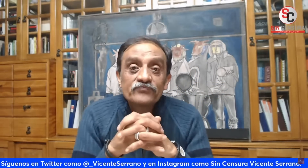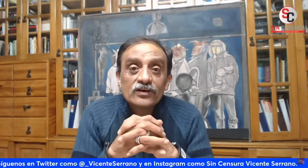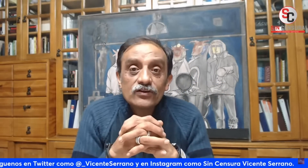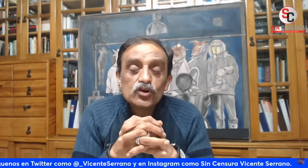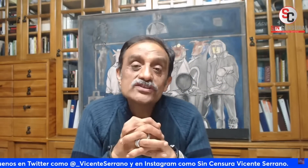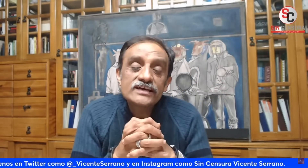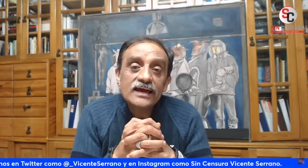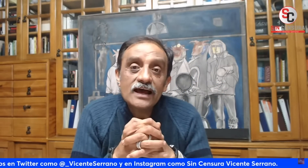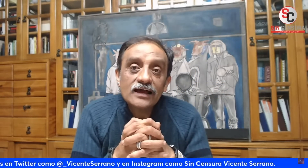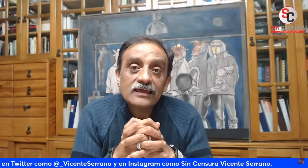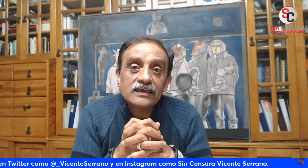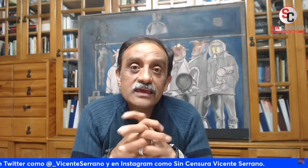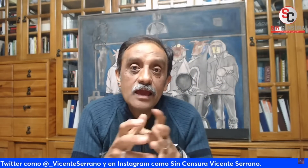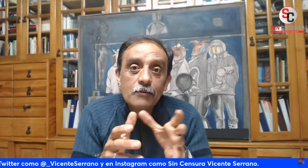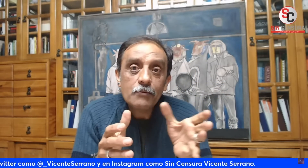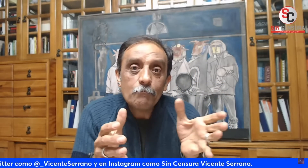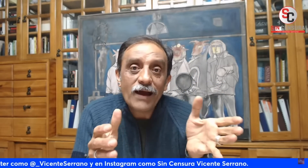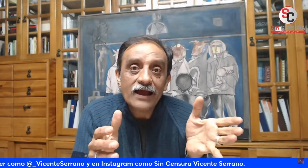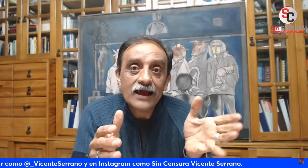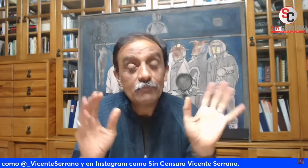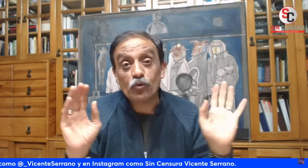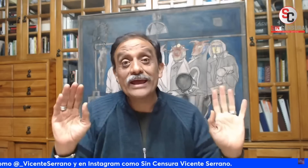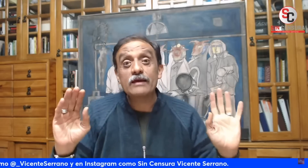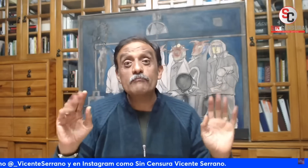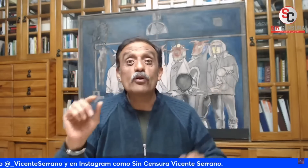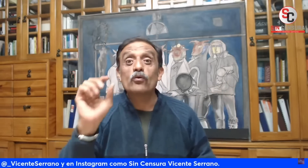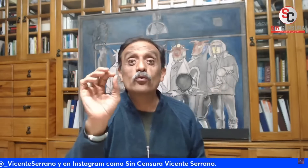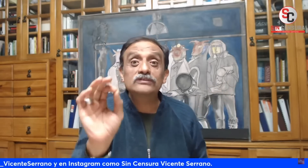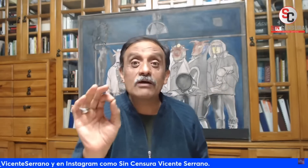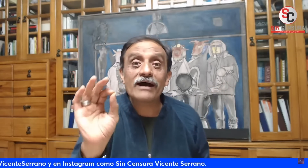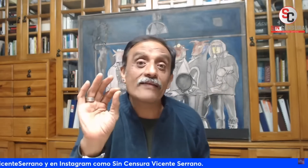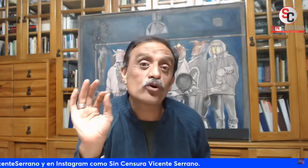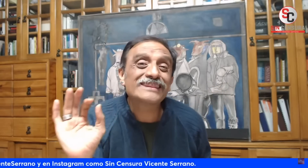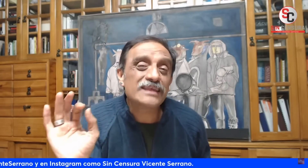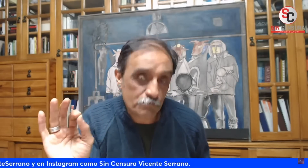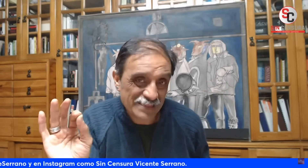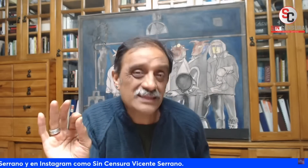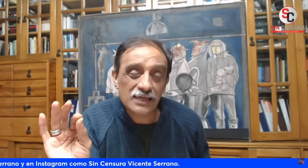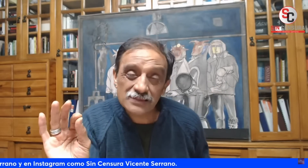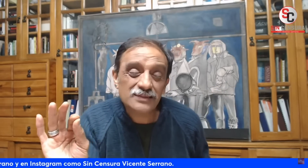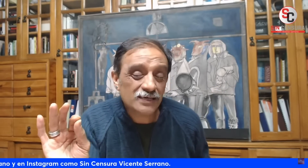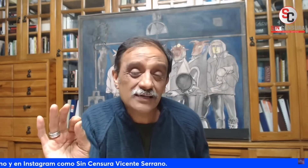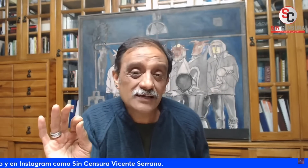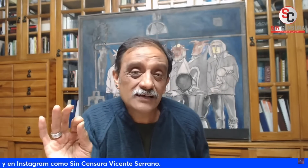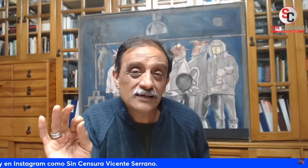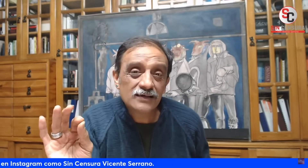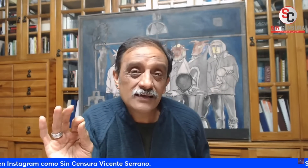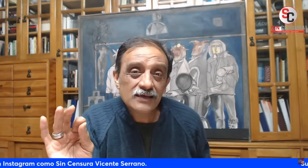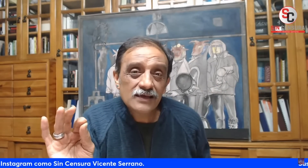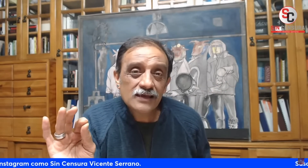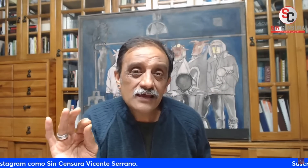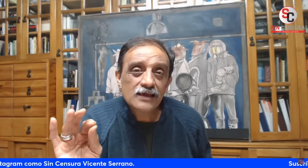transmisiones nos dijera quién paga, por ejemplo, un trabajador dependiente,